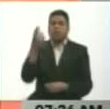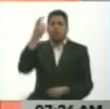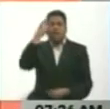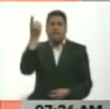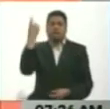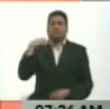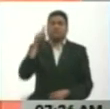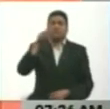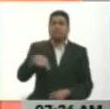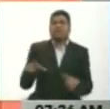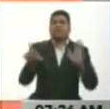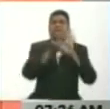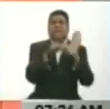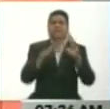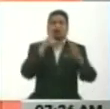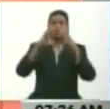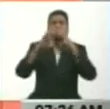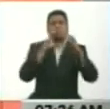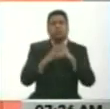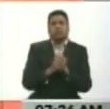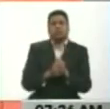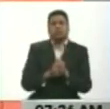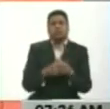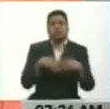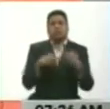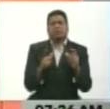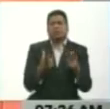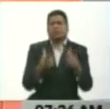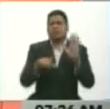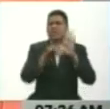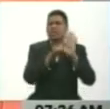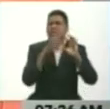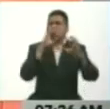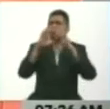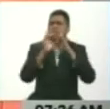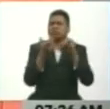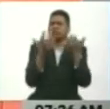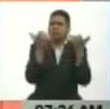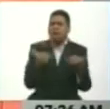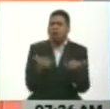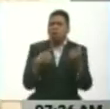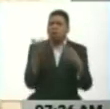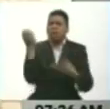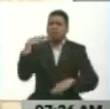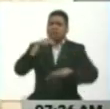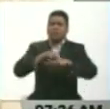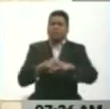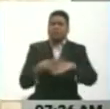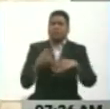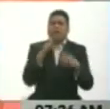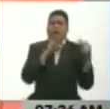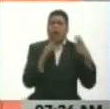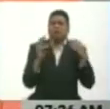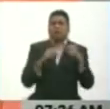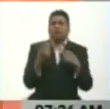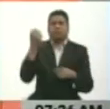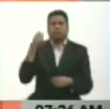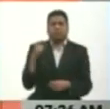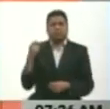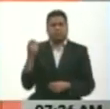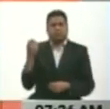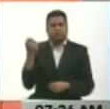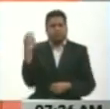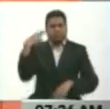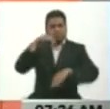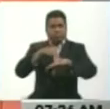ley de comunicaciones que está en boga, ¿qué se va a decir hoy en la Asamblea Nacional? Bueno, aquí está la diputada del Bloque Parlamentario de la Patria, Tania Díaz,